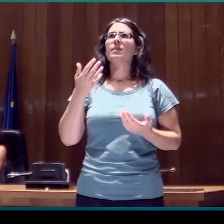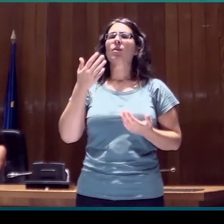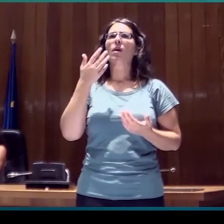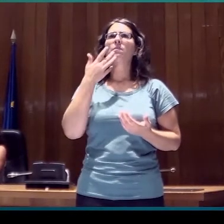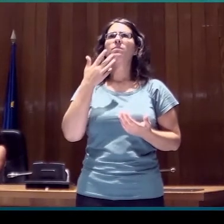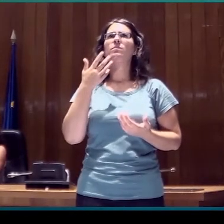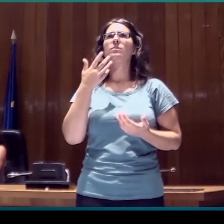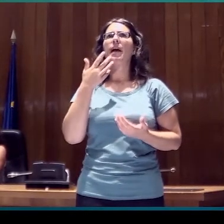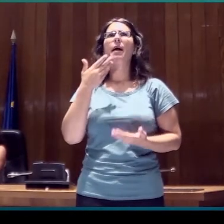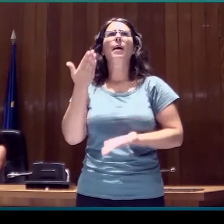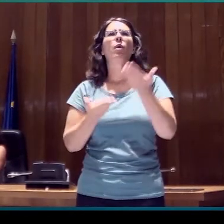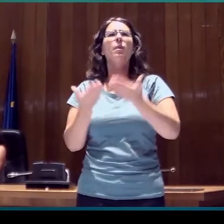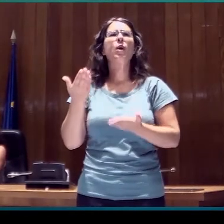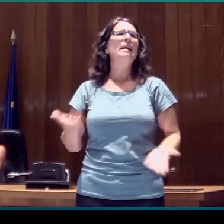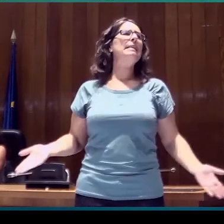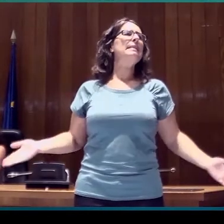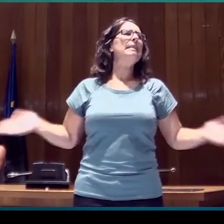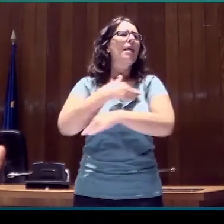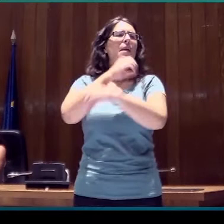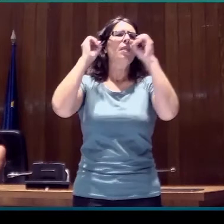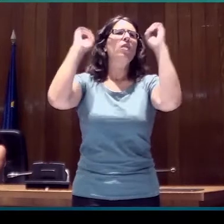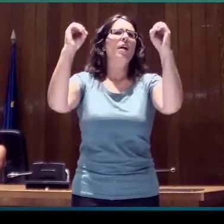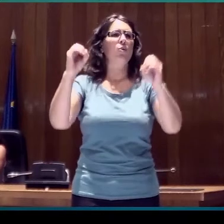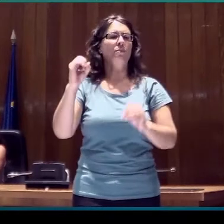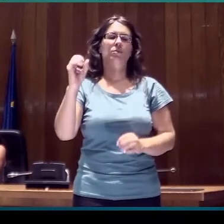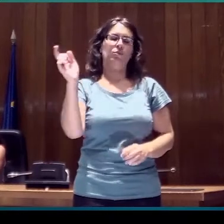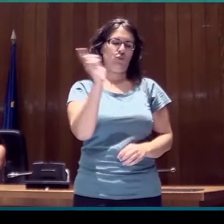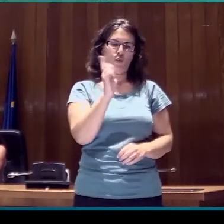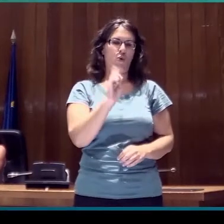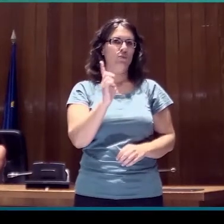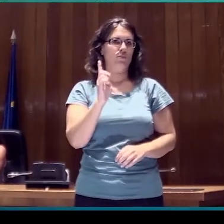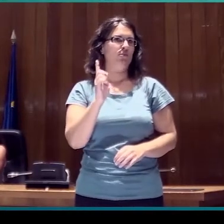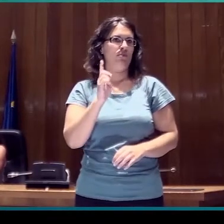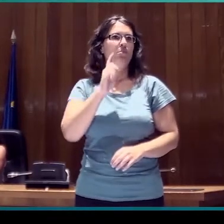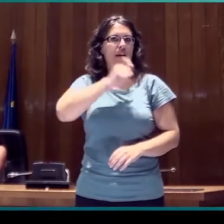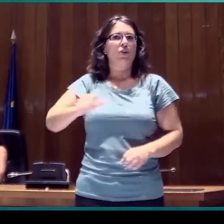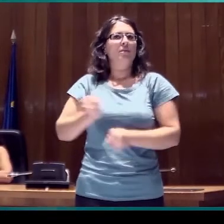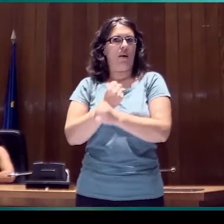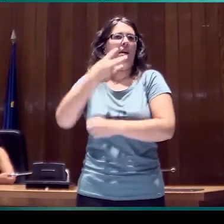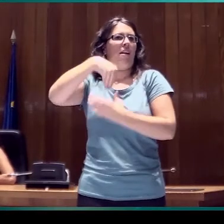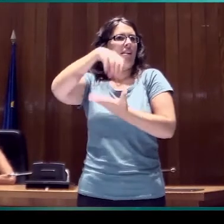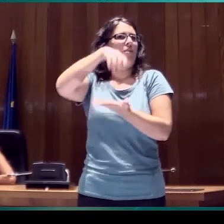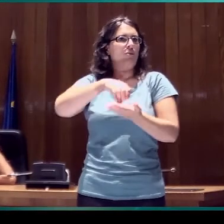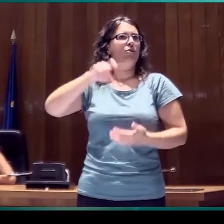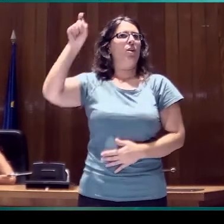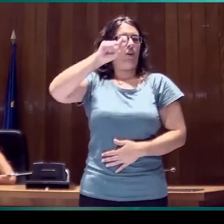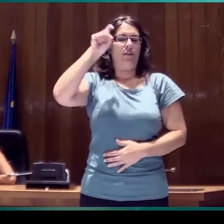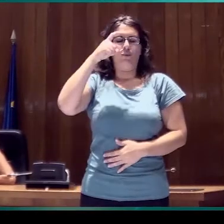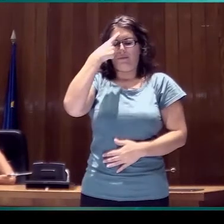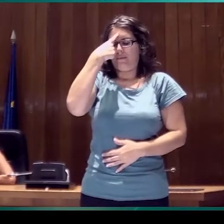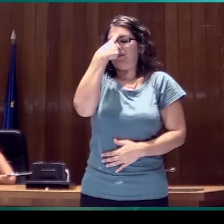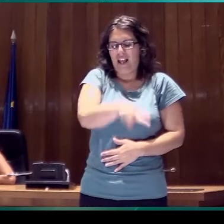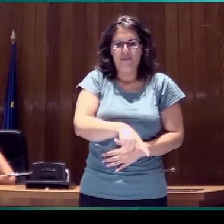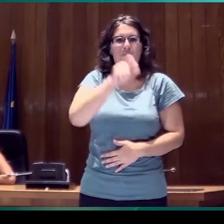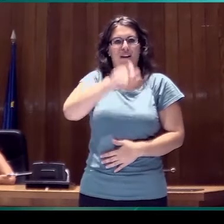decir, no, es que en evaluación no se está haciendo nada, ni mucho menos. Los que trabajamos con los centros educativos sabemos que los profesionales de los centros